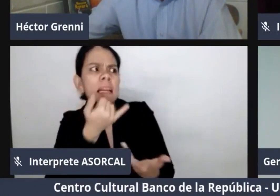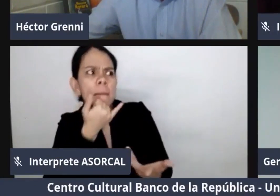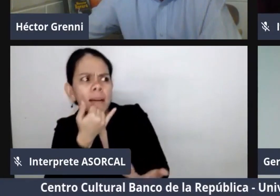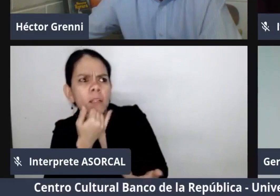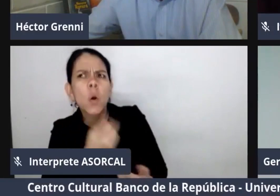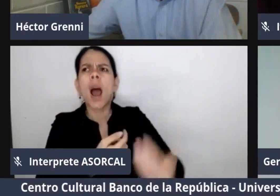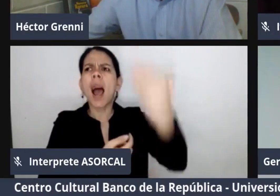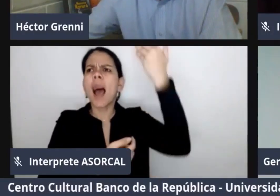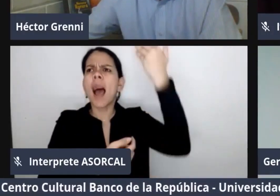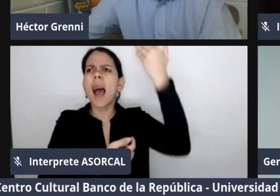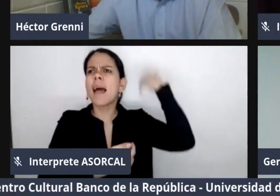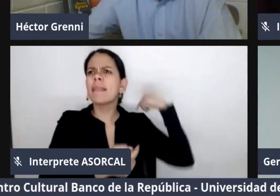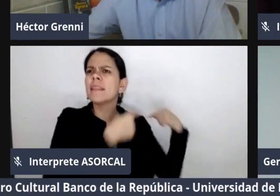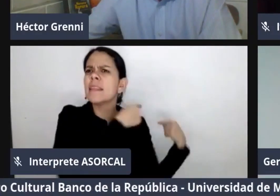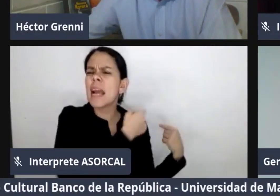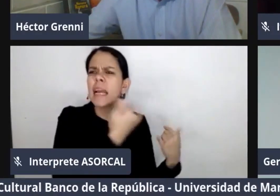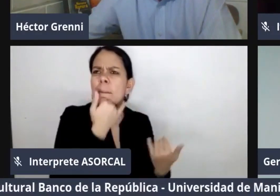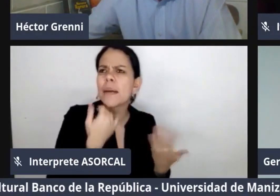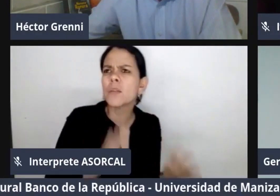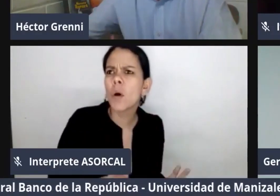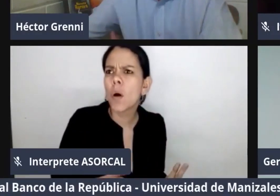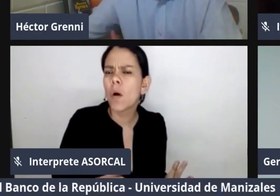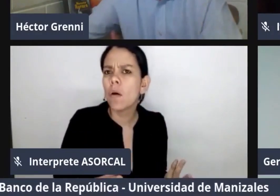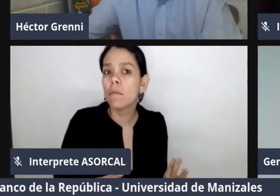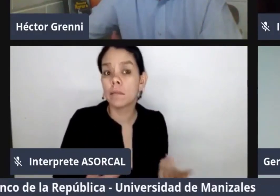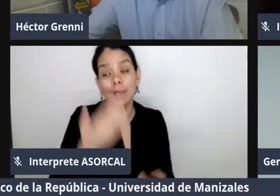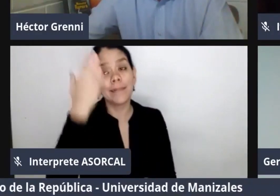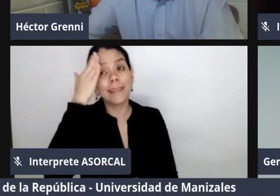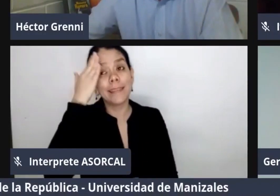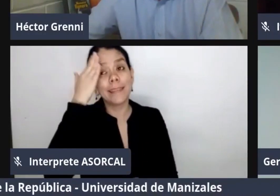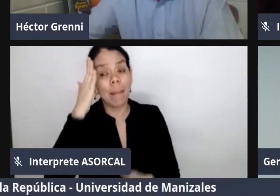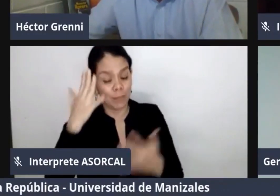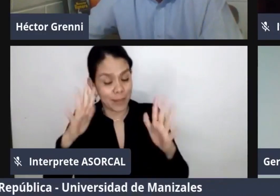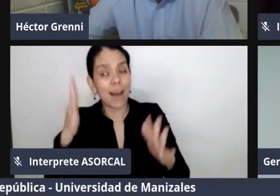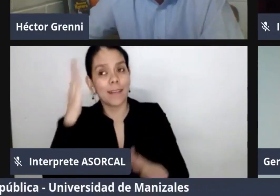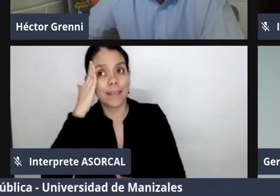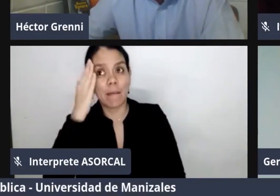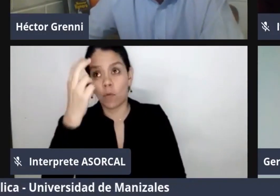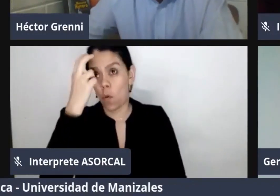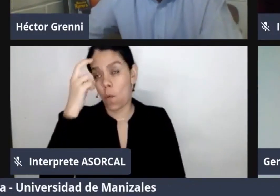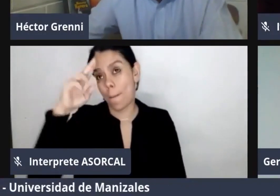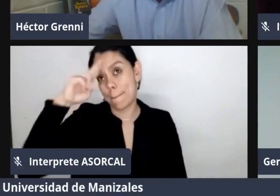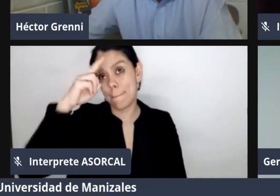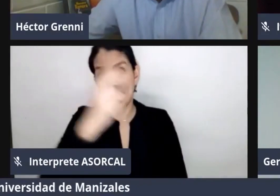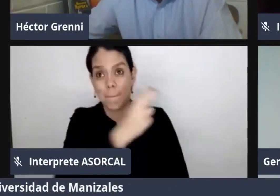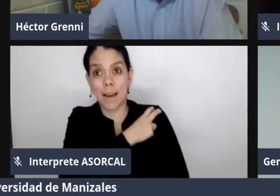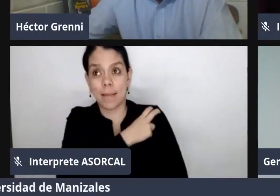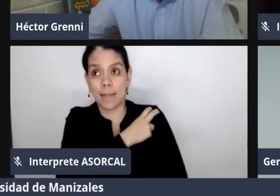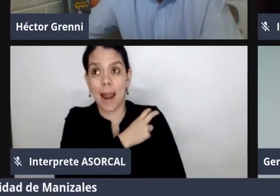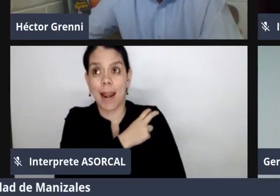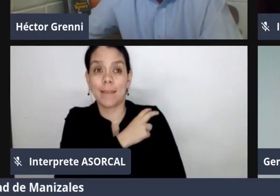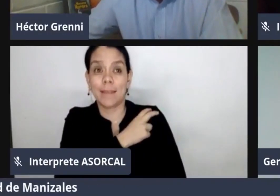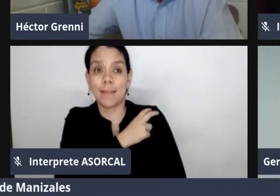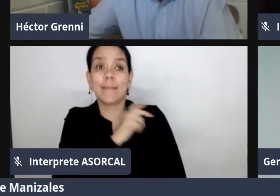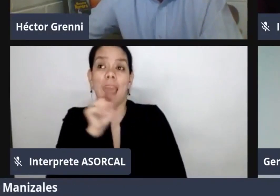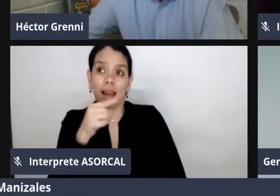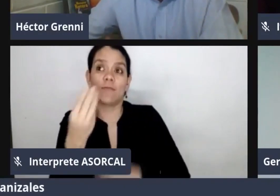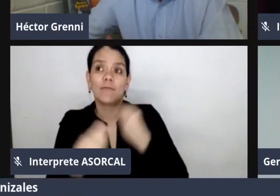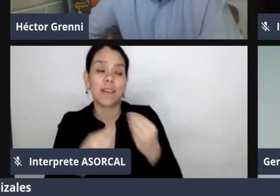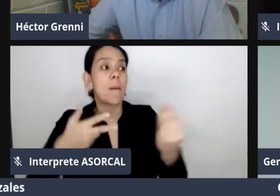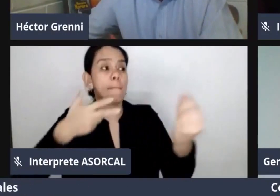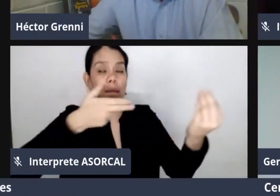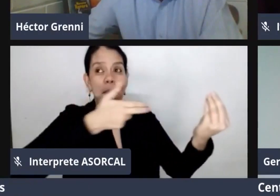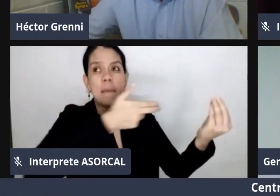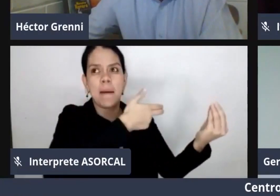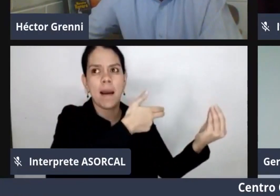matanza. Entonces, no se ha permitido, incluso ahora en estos días, la semana pasada, o sea, de estos días. Por otro